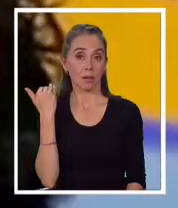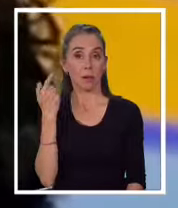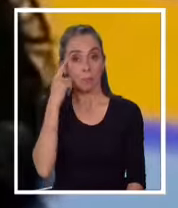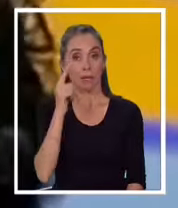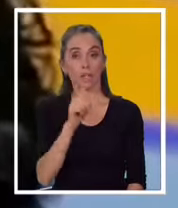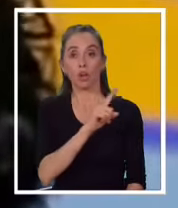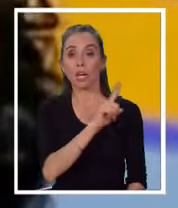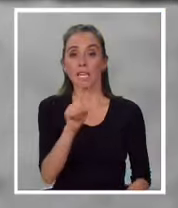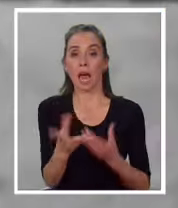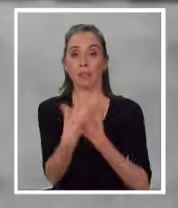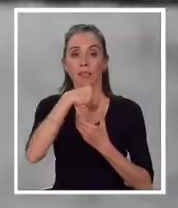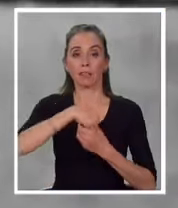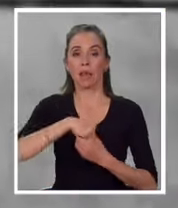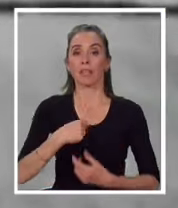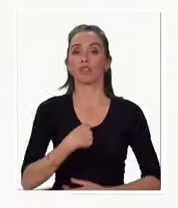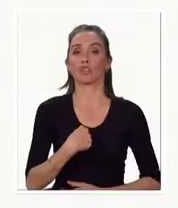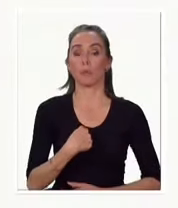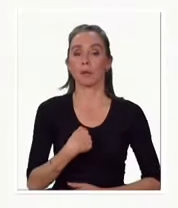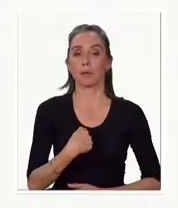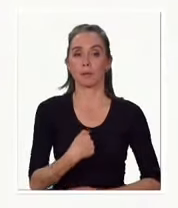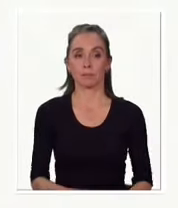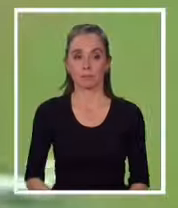pero nadie está dentro mío.